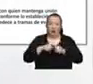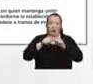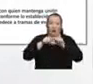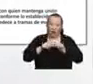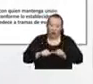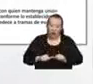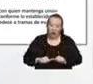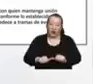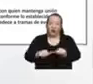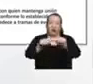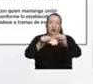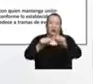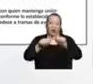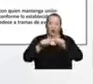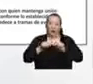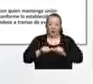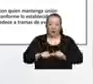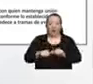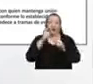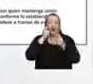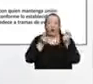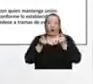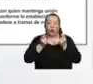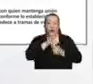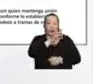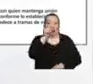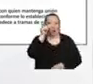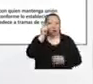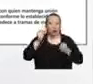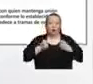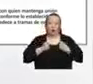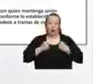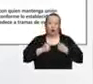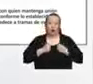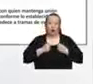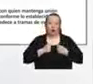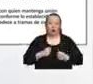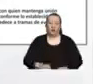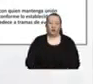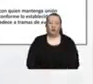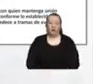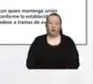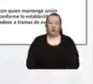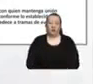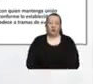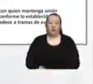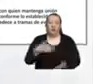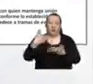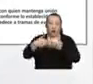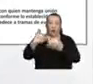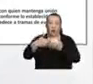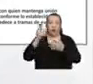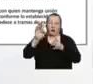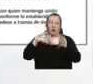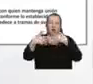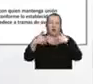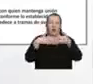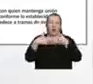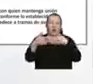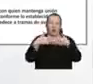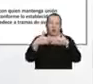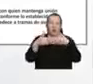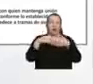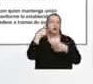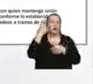el control real de sus bienes eso está demostrado más allá de cualquier duda con los papeles para más sólo con lo de